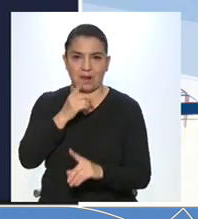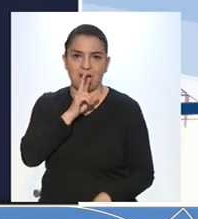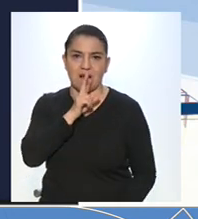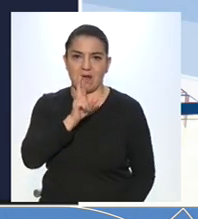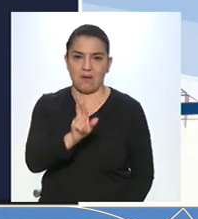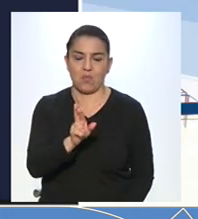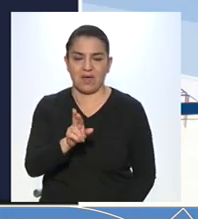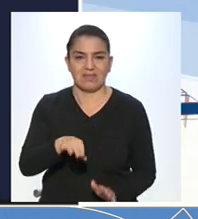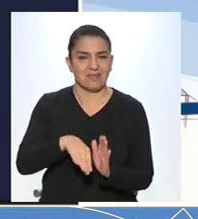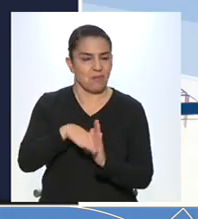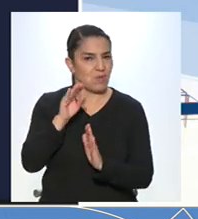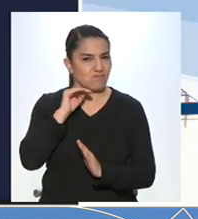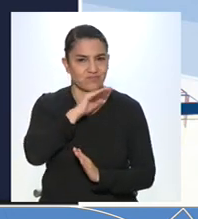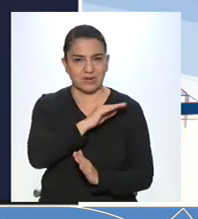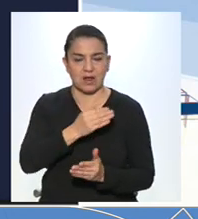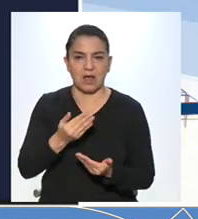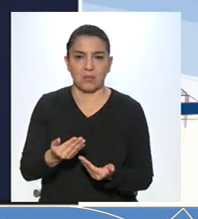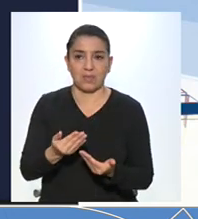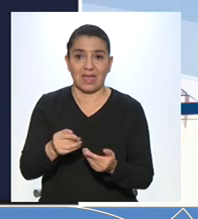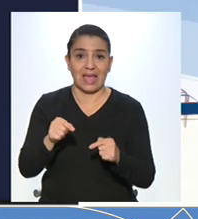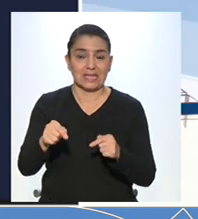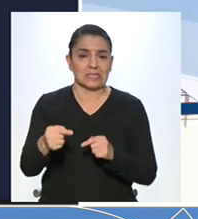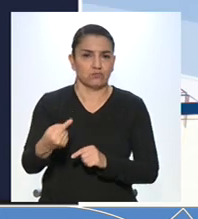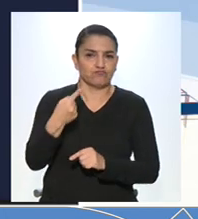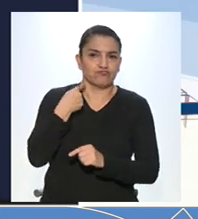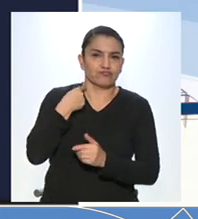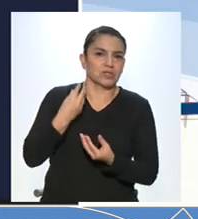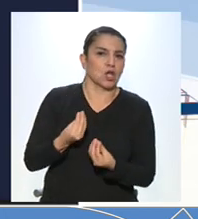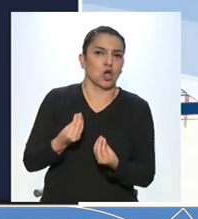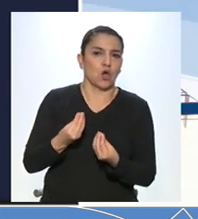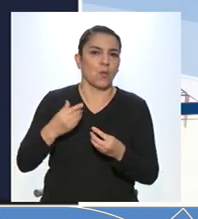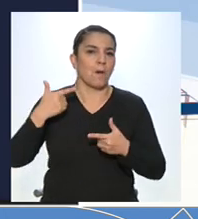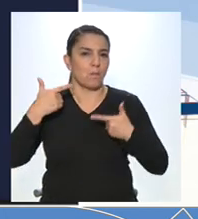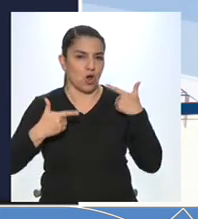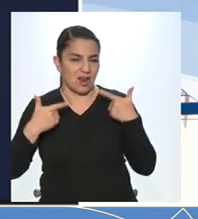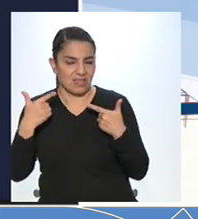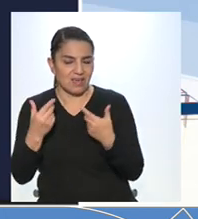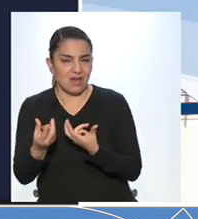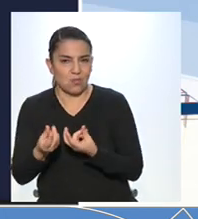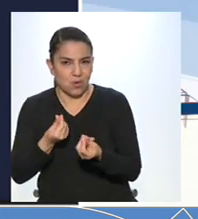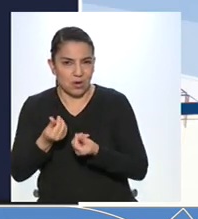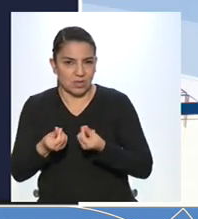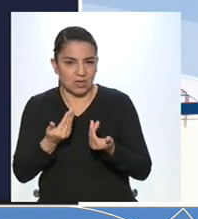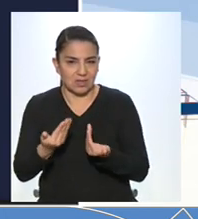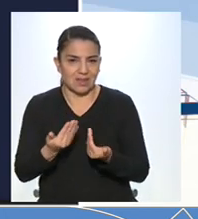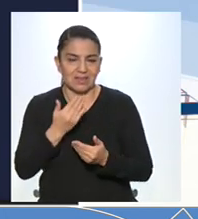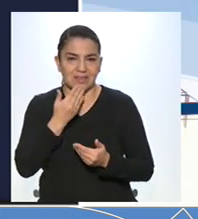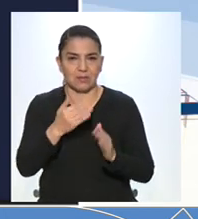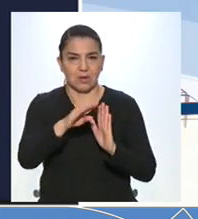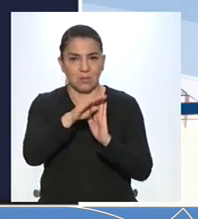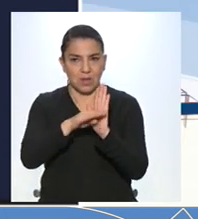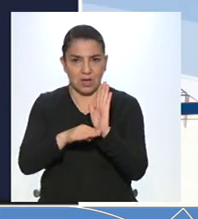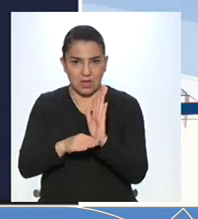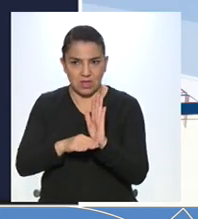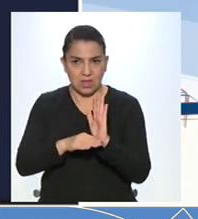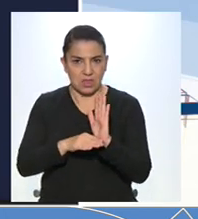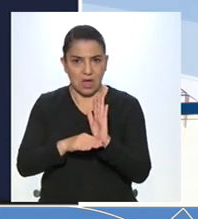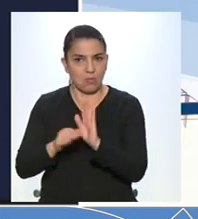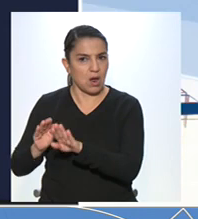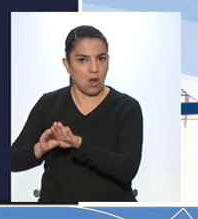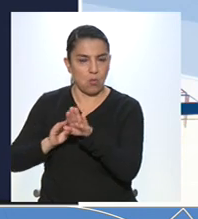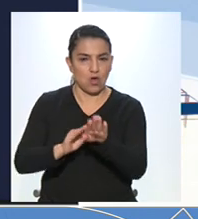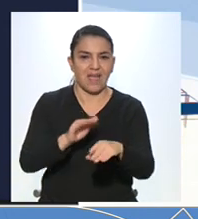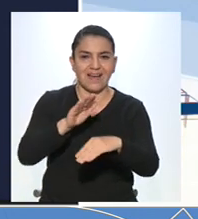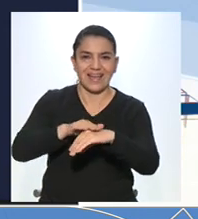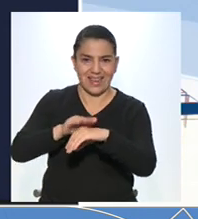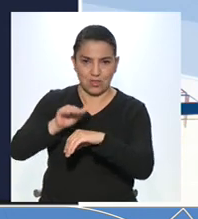la respuesta más inmediata a este shock provino de la política monetaria y de las medidas para estimular el crédito.